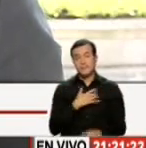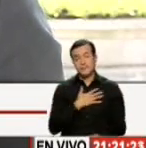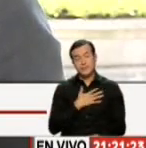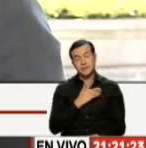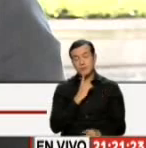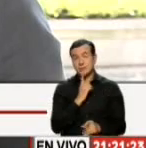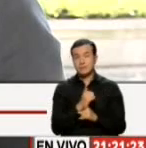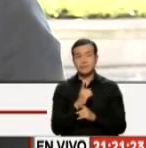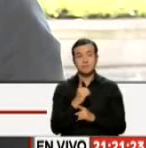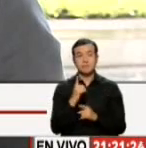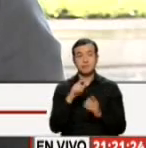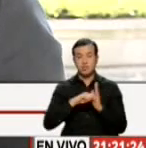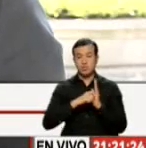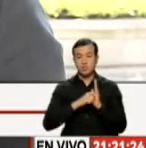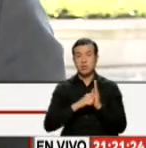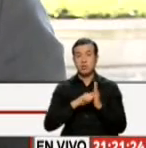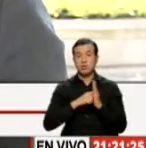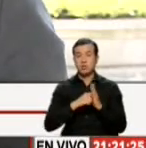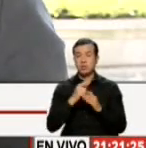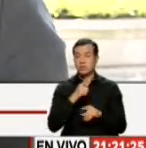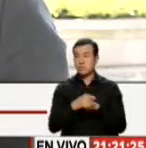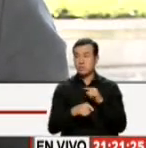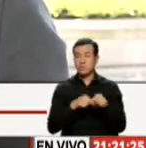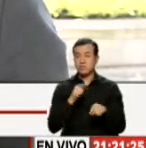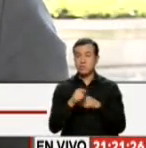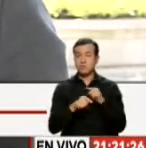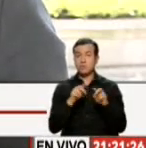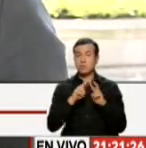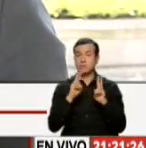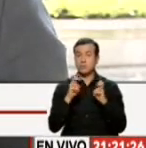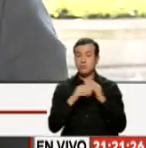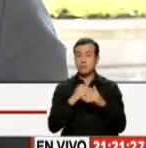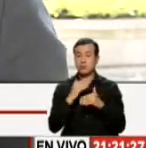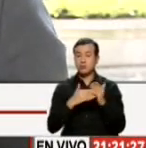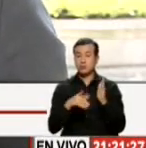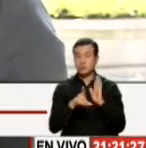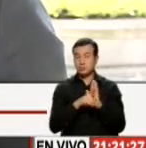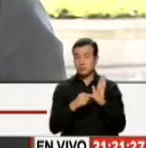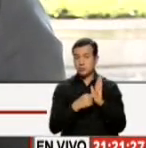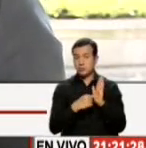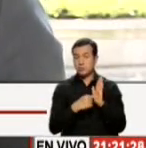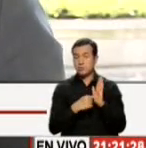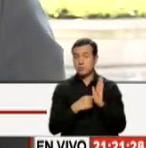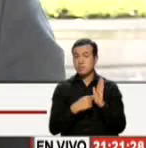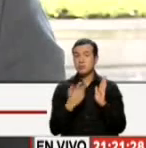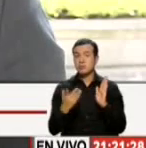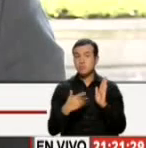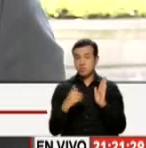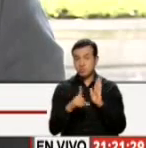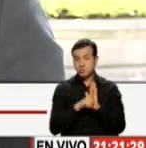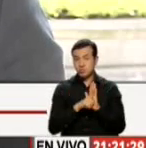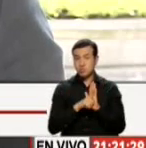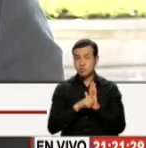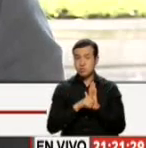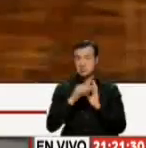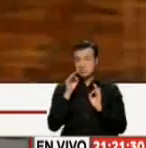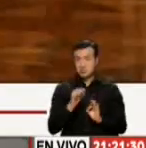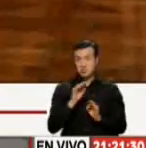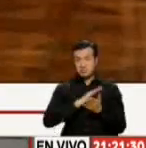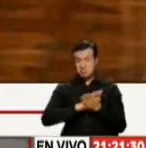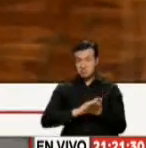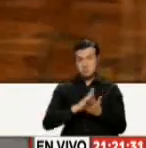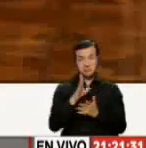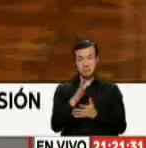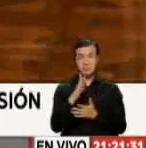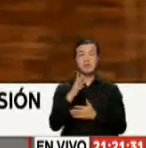lastimosamente por Contraloría ha sido señalado en el marco de un proceso legal no totalmente transparente.